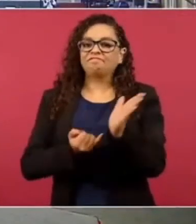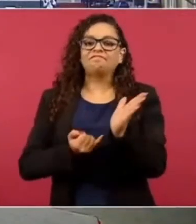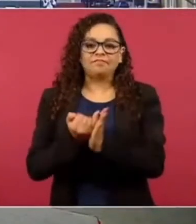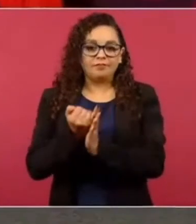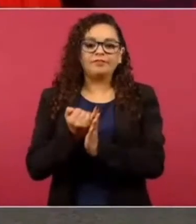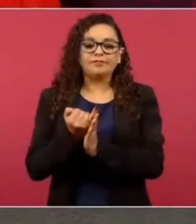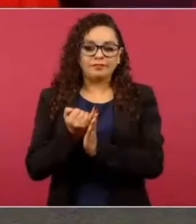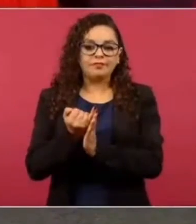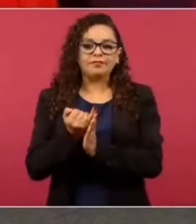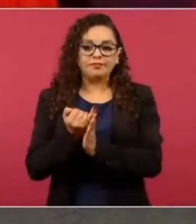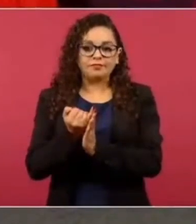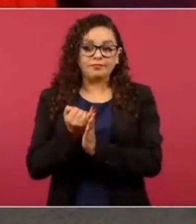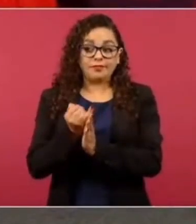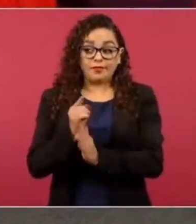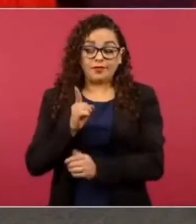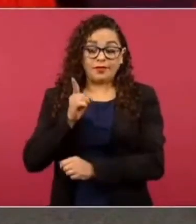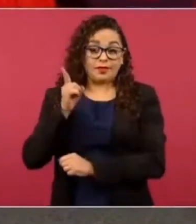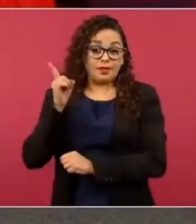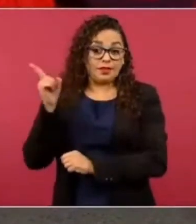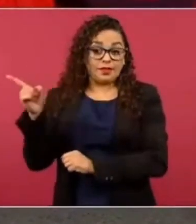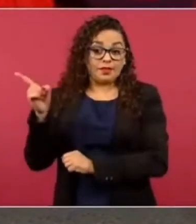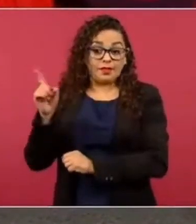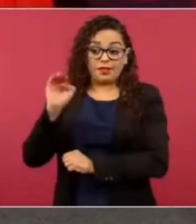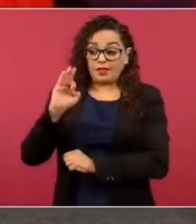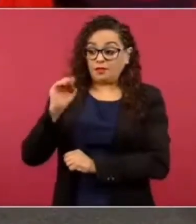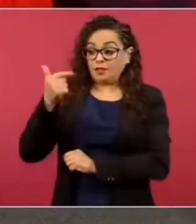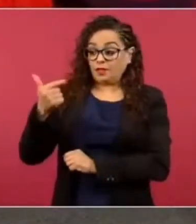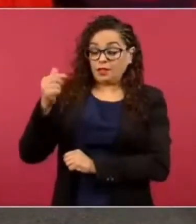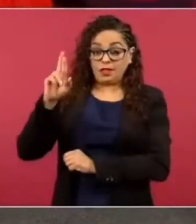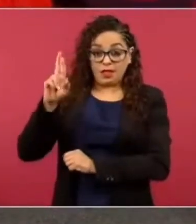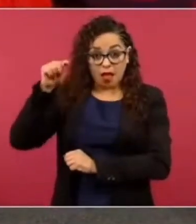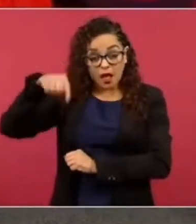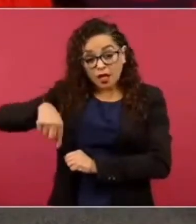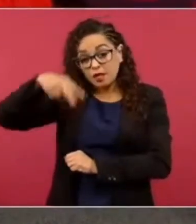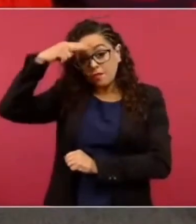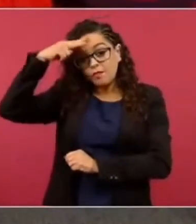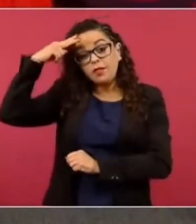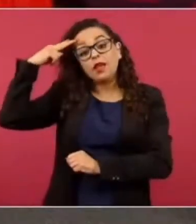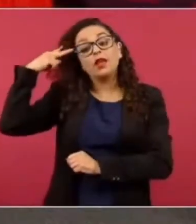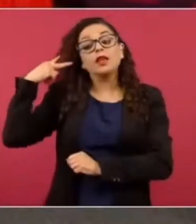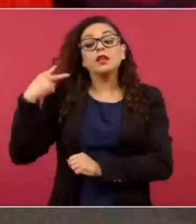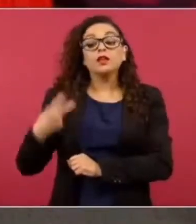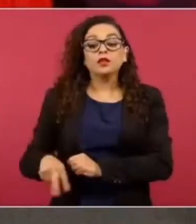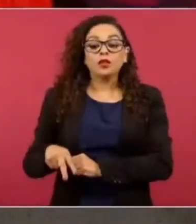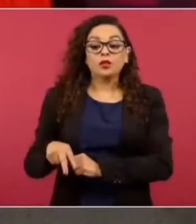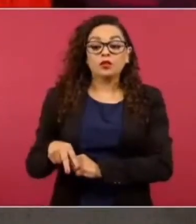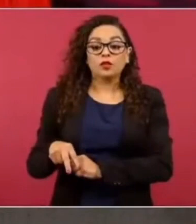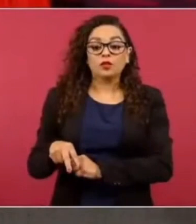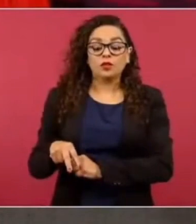improcedente en la Fiscalía de la República de nuestro país,